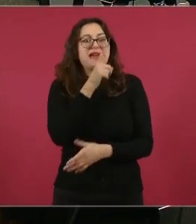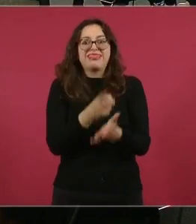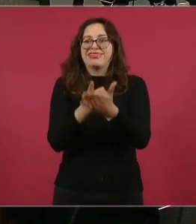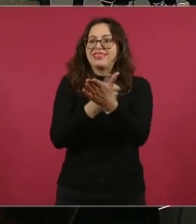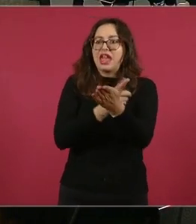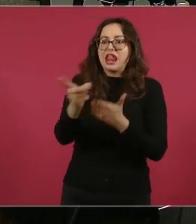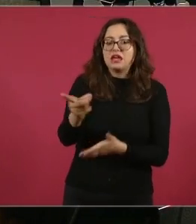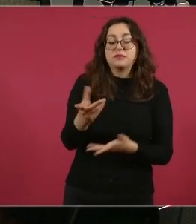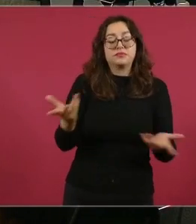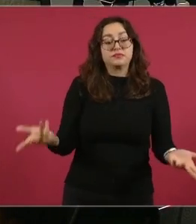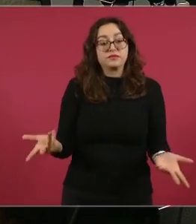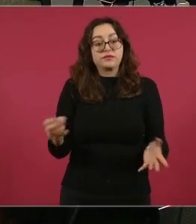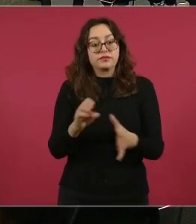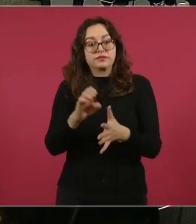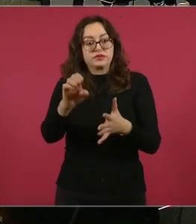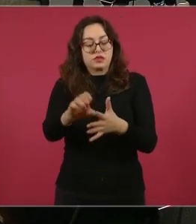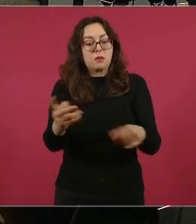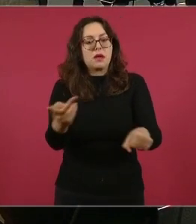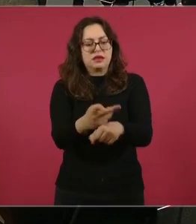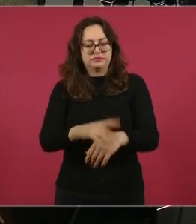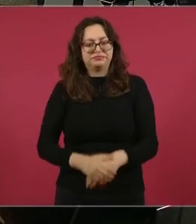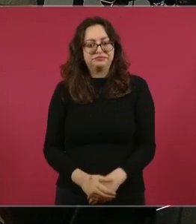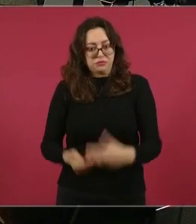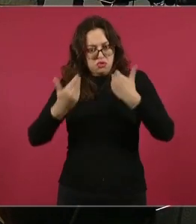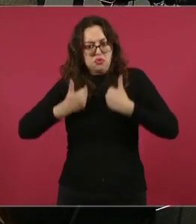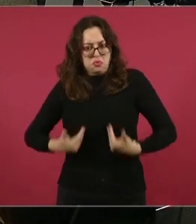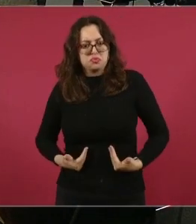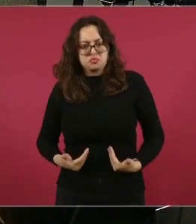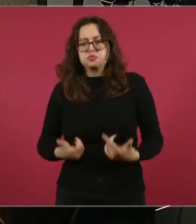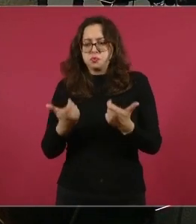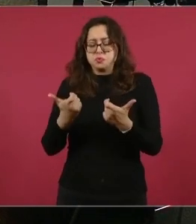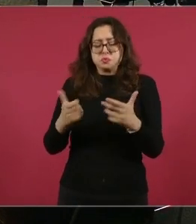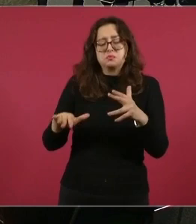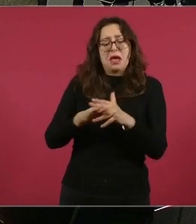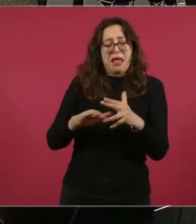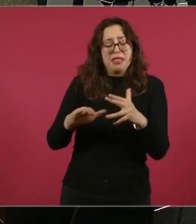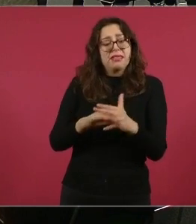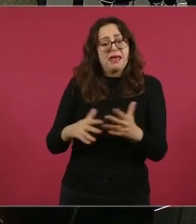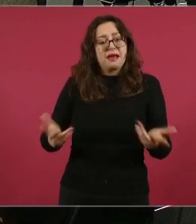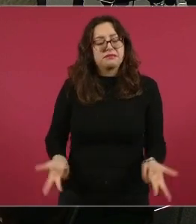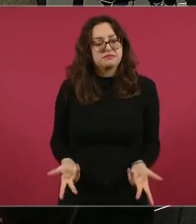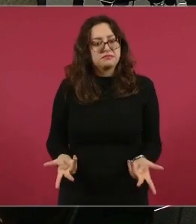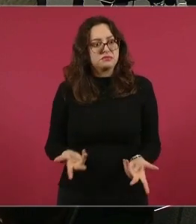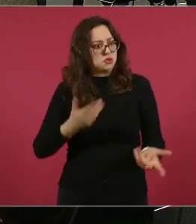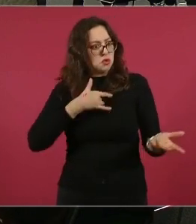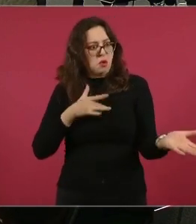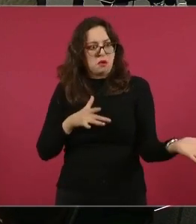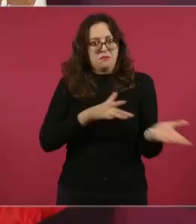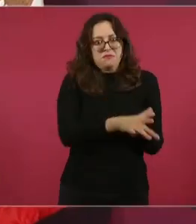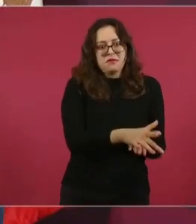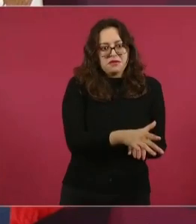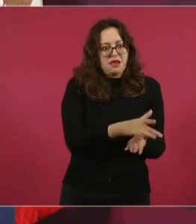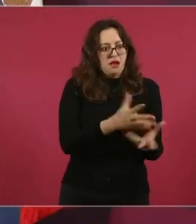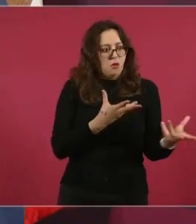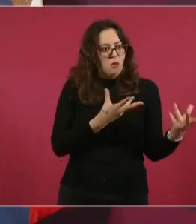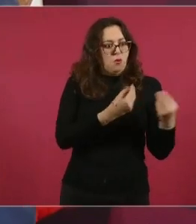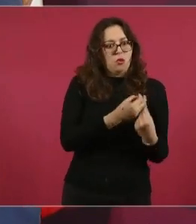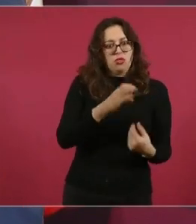si tú eres de clase media, ¿por qué no vas a apoyar a Claudio?